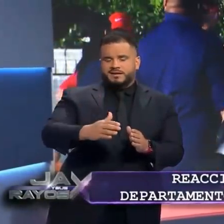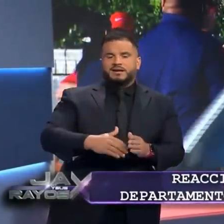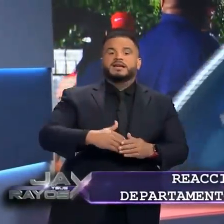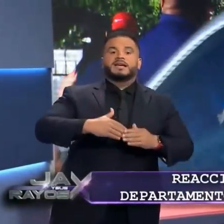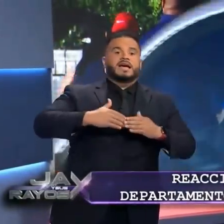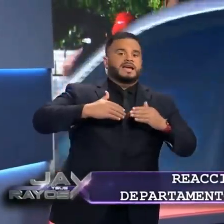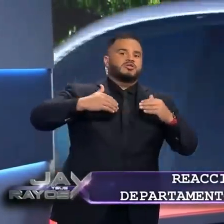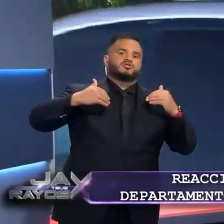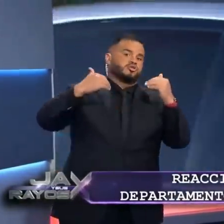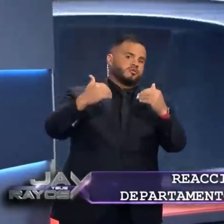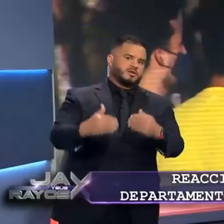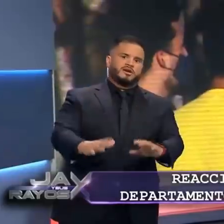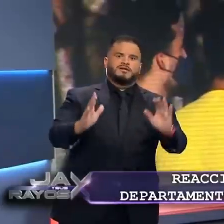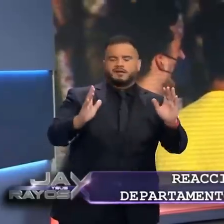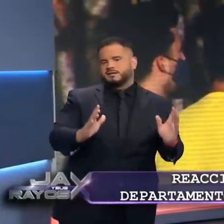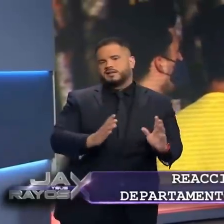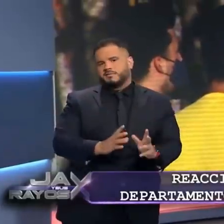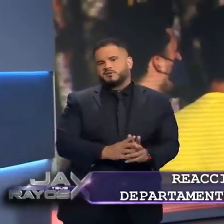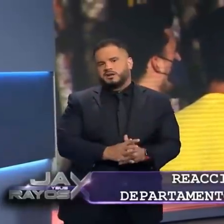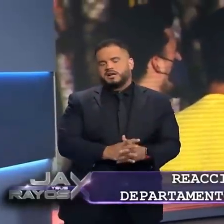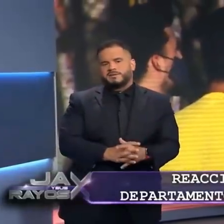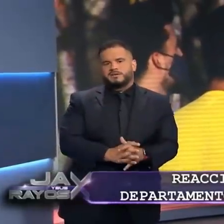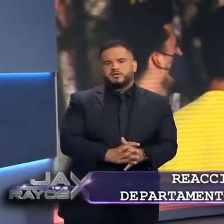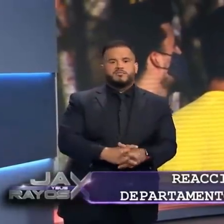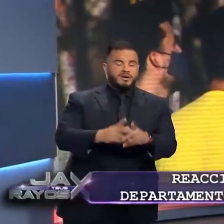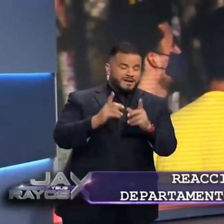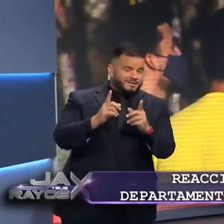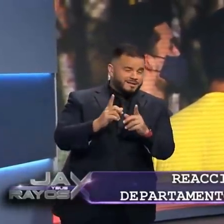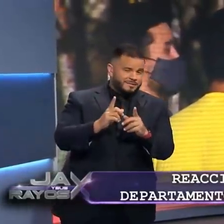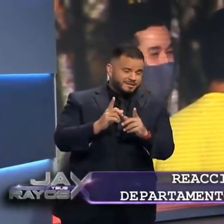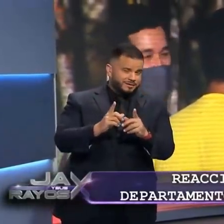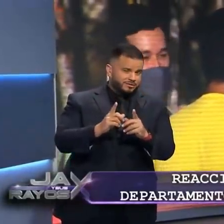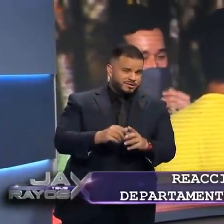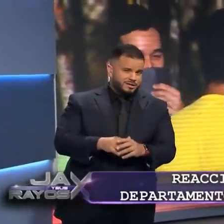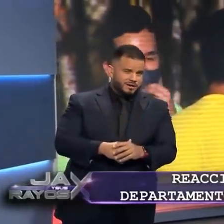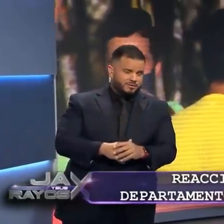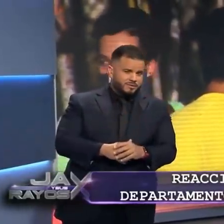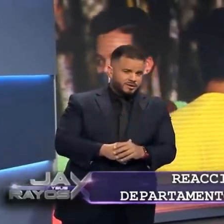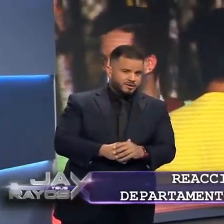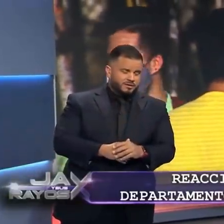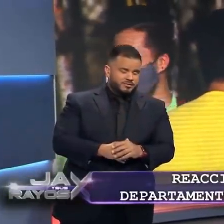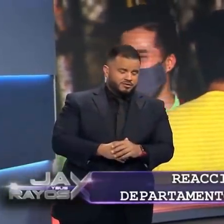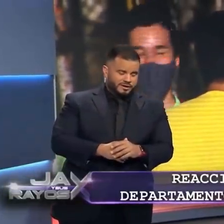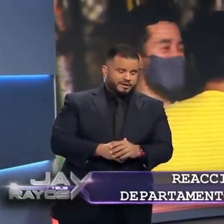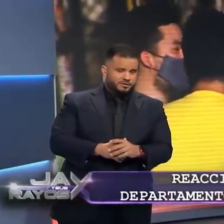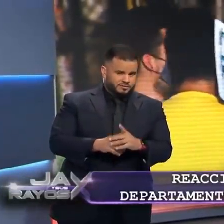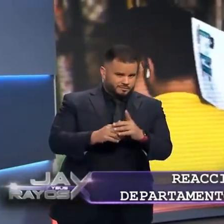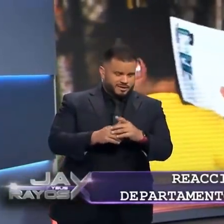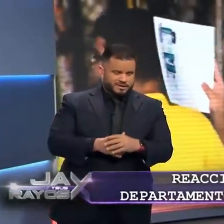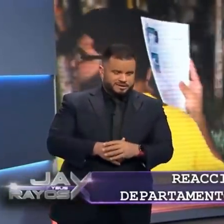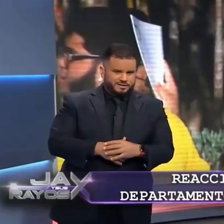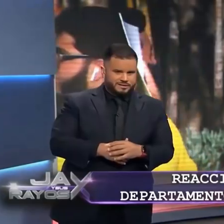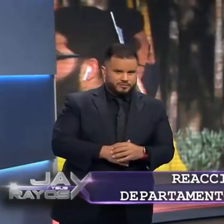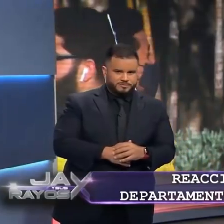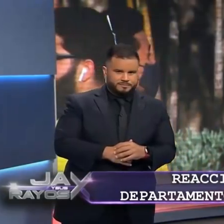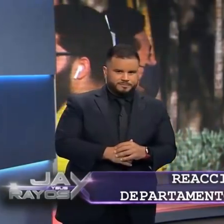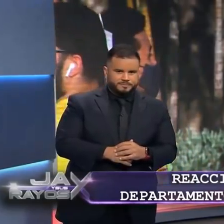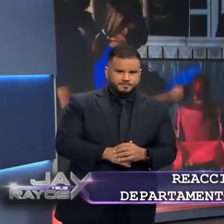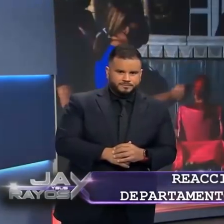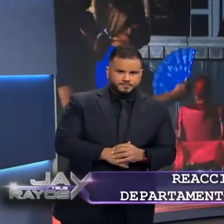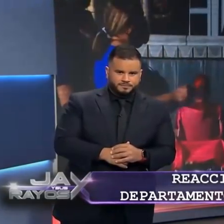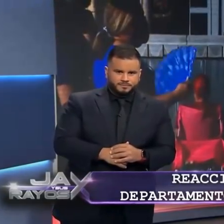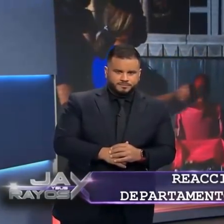esta evidencia, y ahí nos llovió la evidencia de personas que le ha pasado lo mismo. ¿Qué va a hacer el Departamento del Trabajo sobre esto? Pendiente,